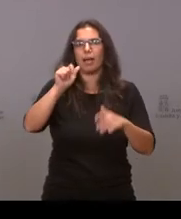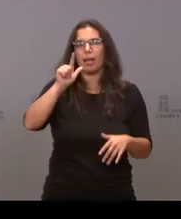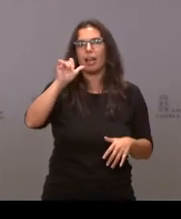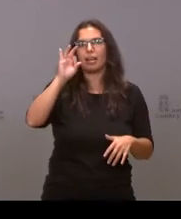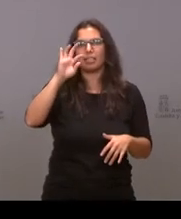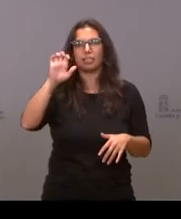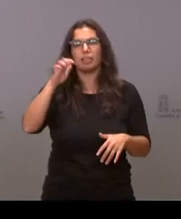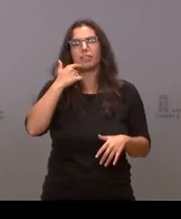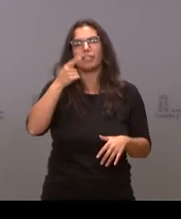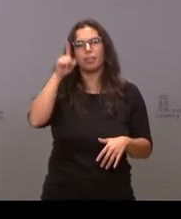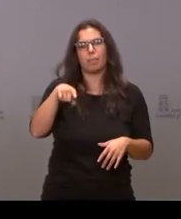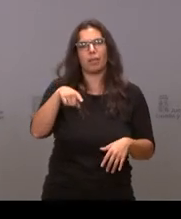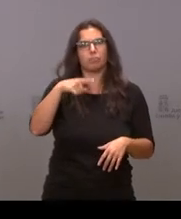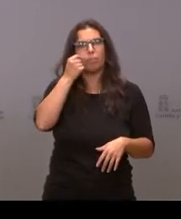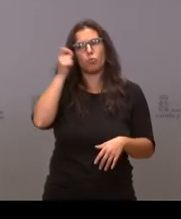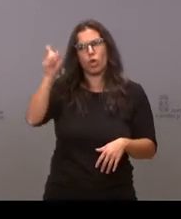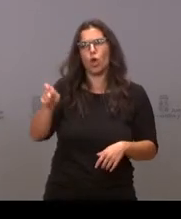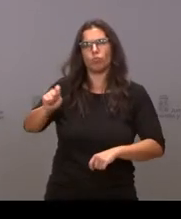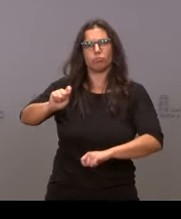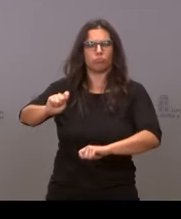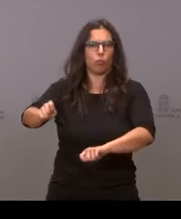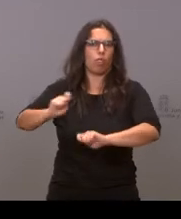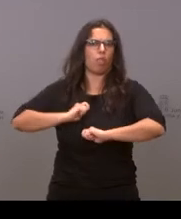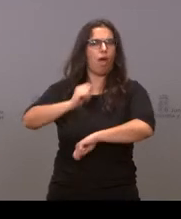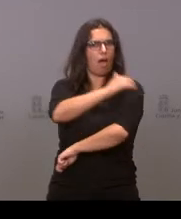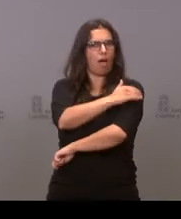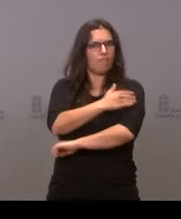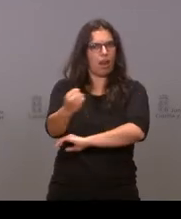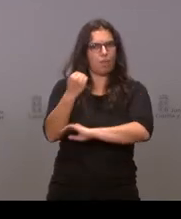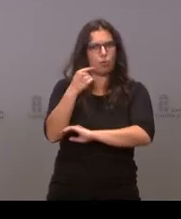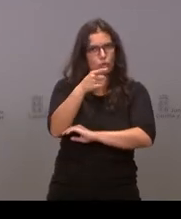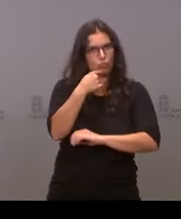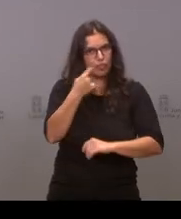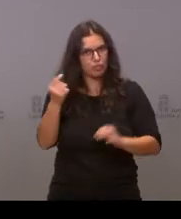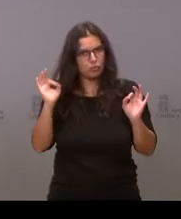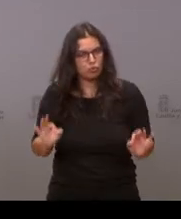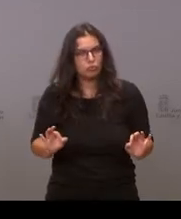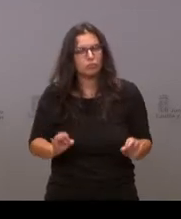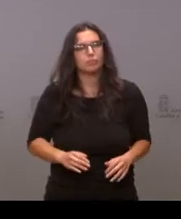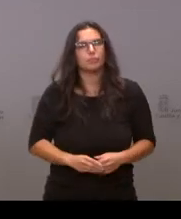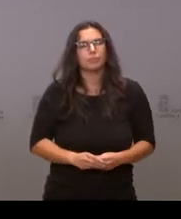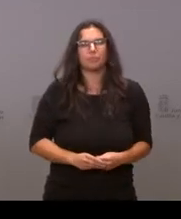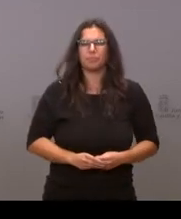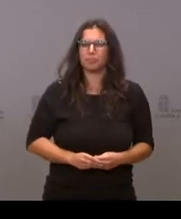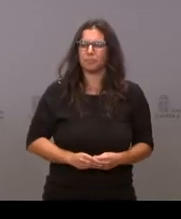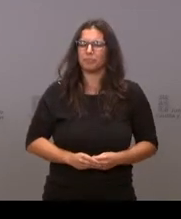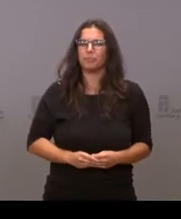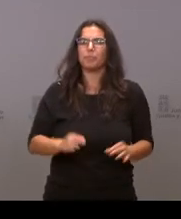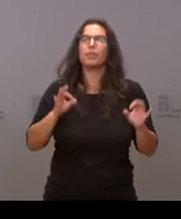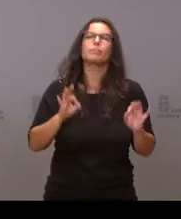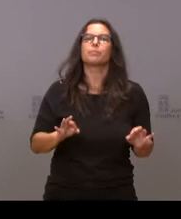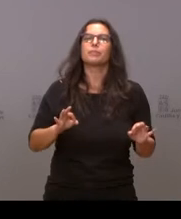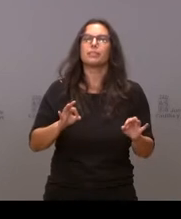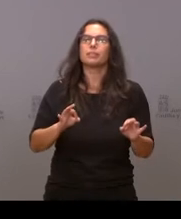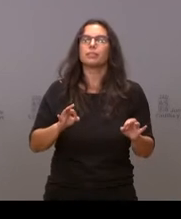y ha dicho usted a la verónica casado que tiene el aval para implementarlo bueno no sé exactamente la